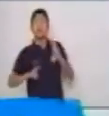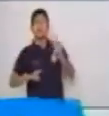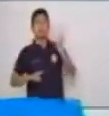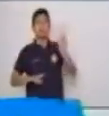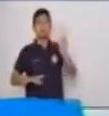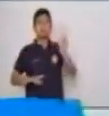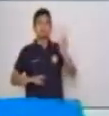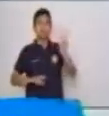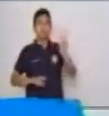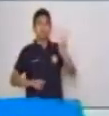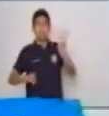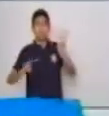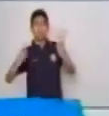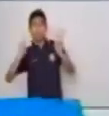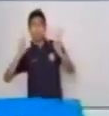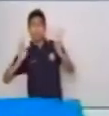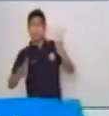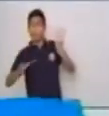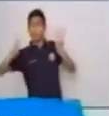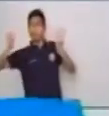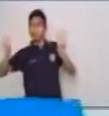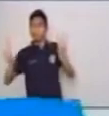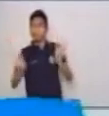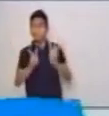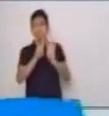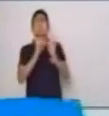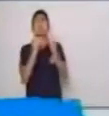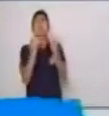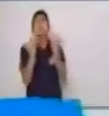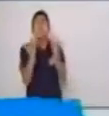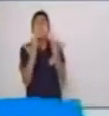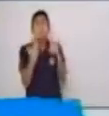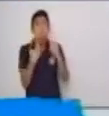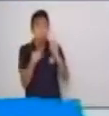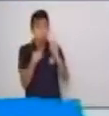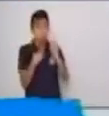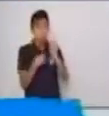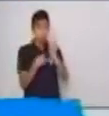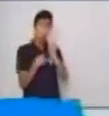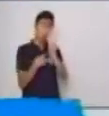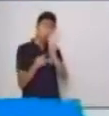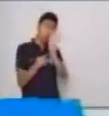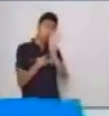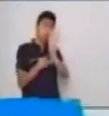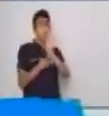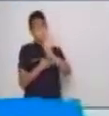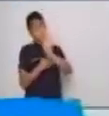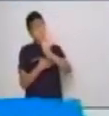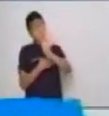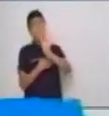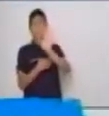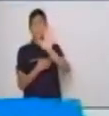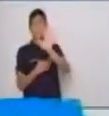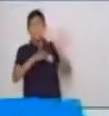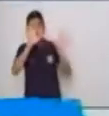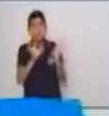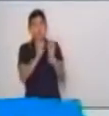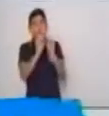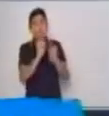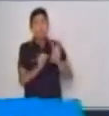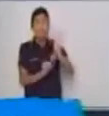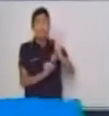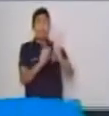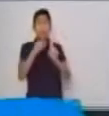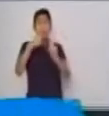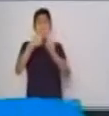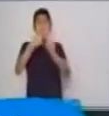¿Cuántos se agruparon? 1, 2, 3, 4 y 5.